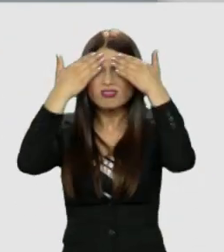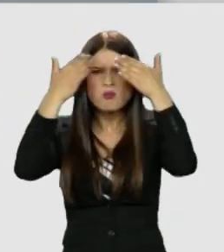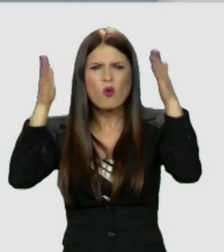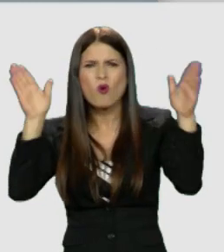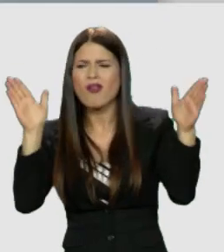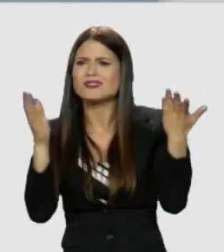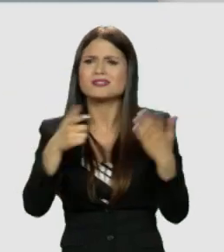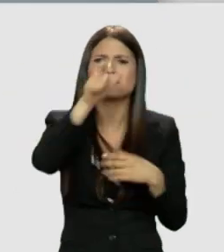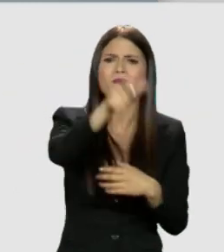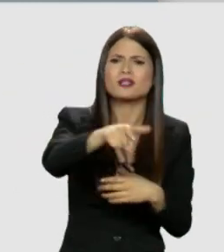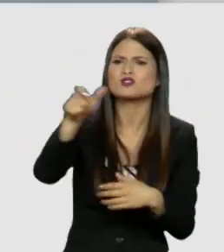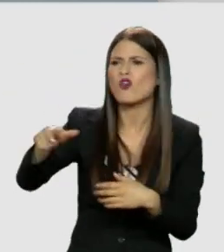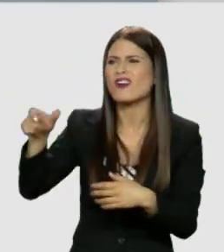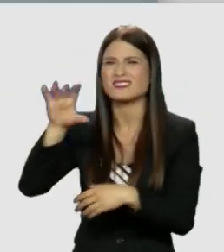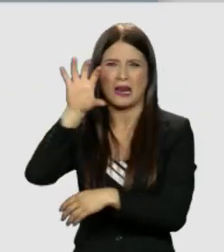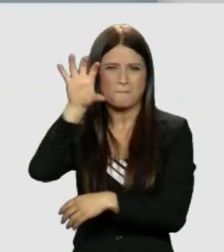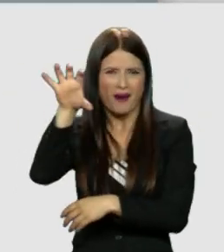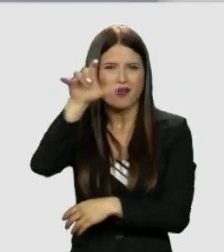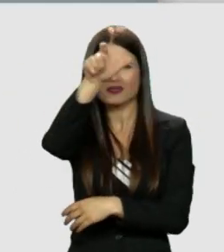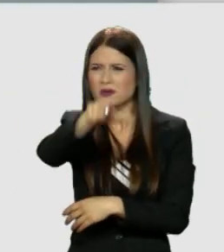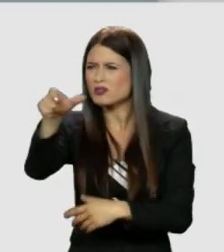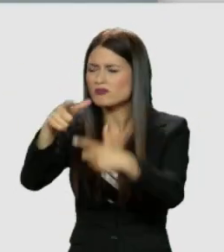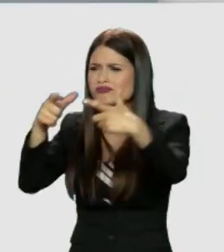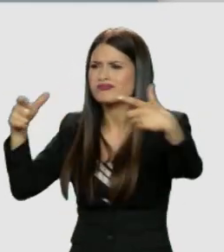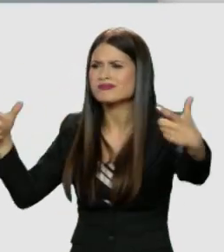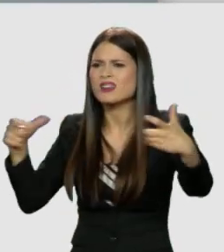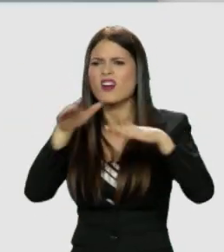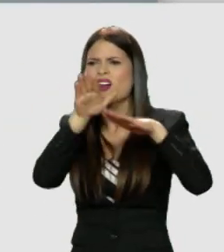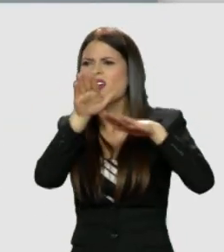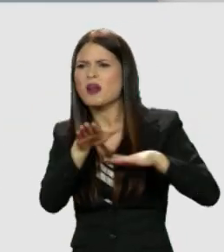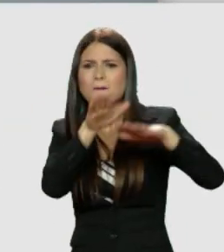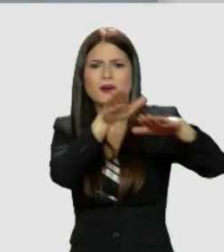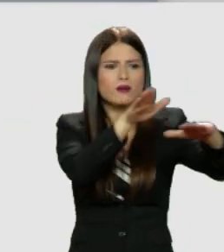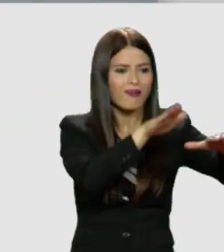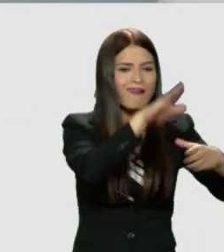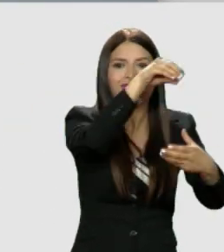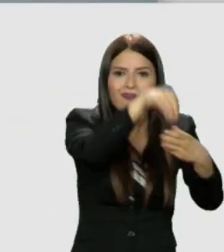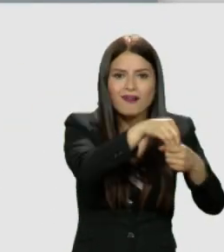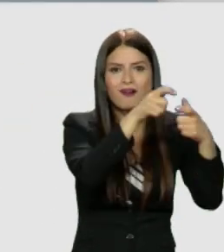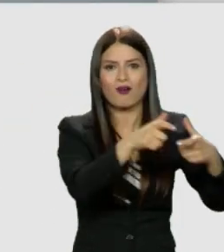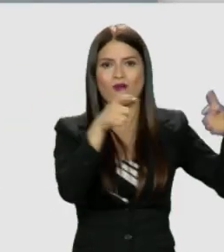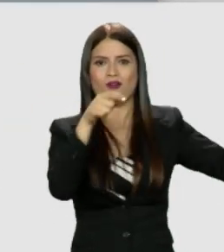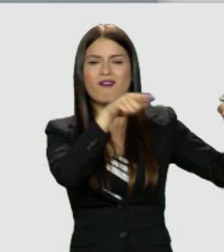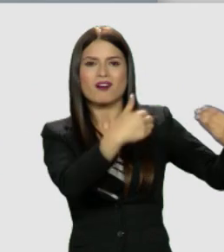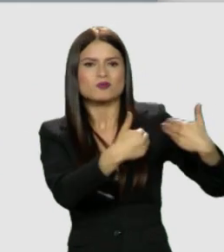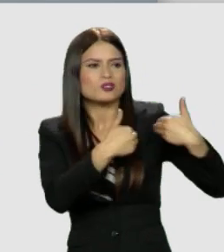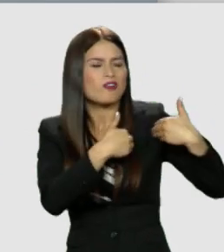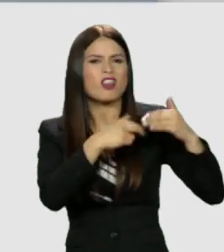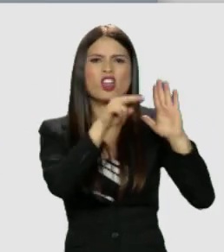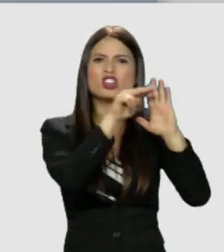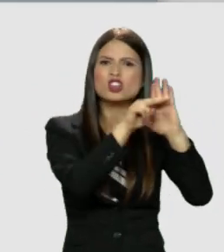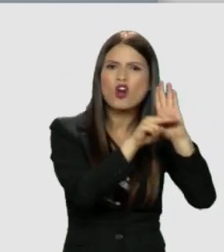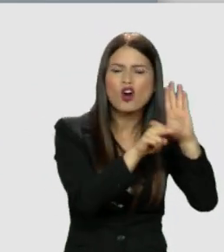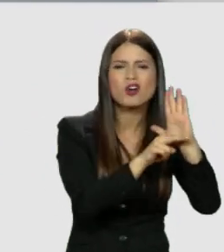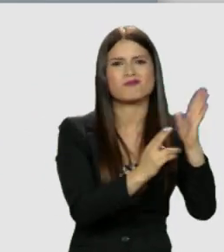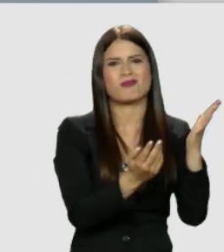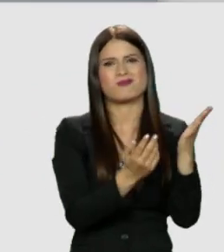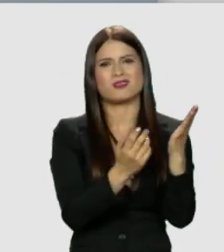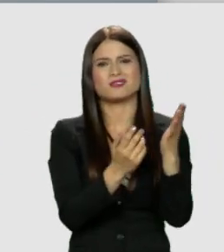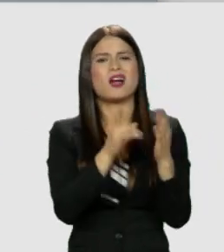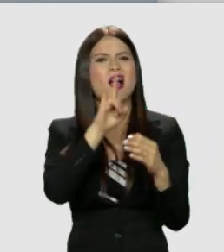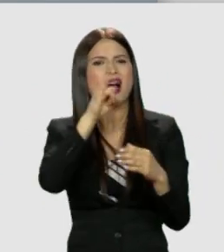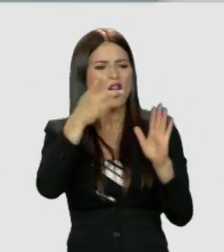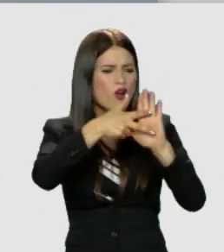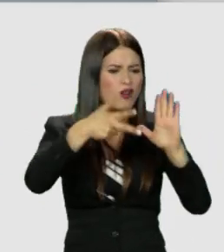ciudadanos legisle y apruebe todas las normas que nos rigen las reformas constitucionales los